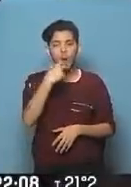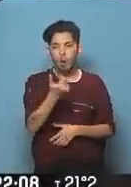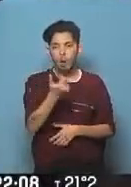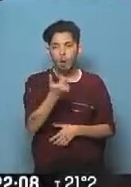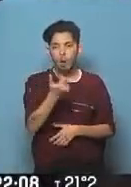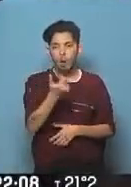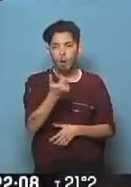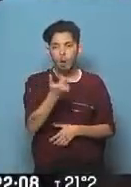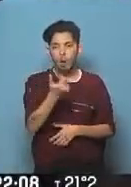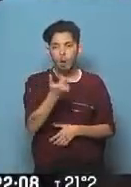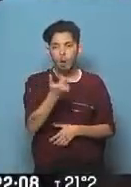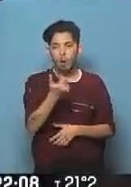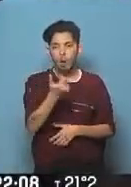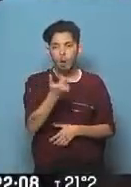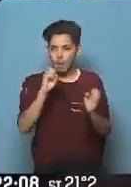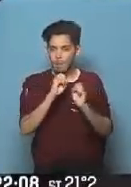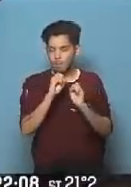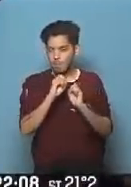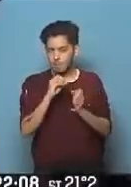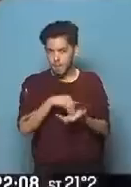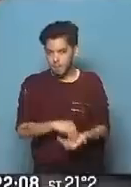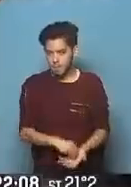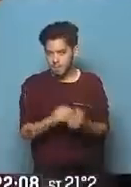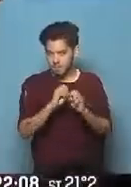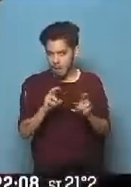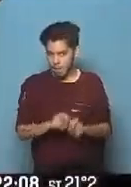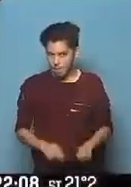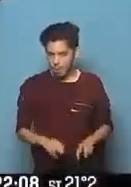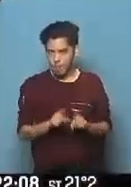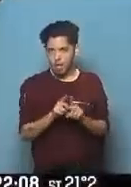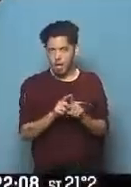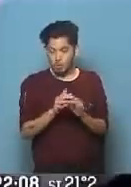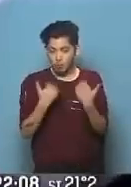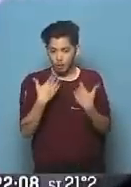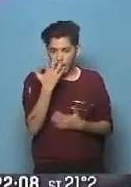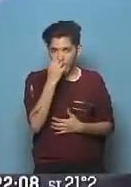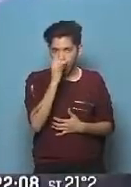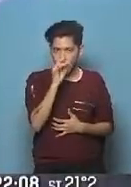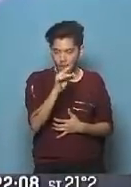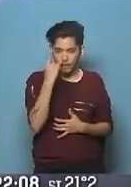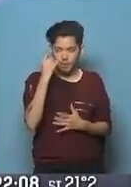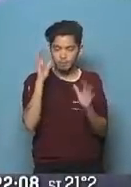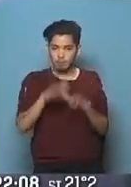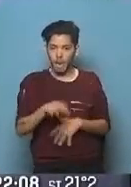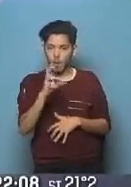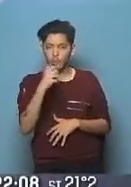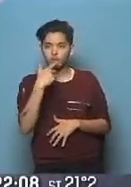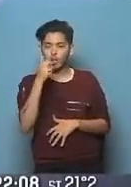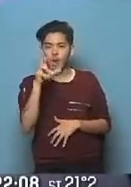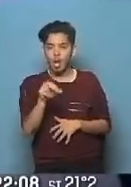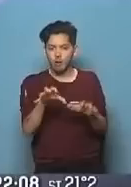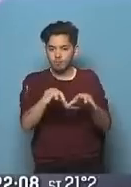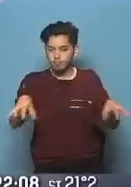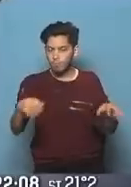su caída en picada. Hasta el momento, la tendencia ascendente de Haddad y el estancamiento de Bolsonaro polarizan